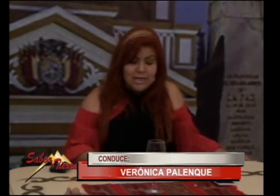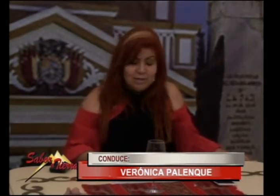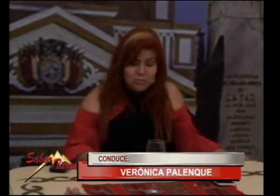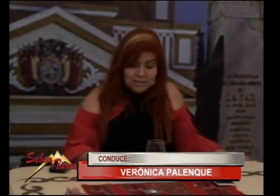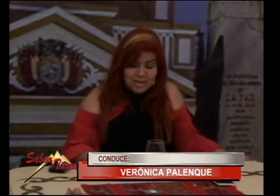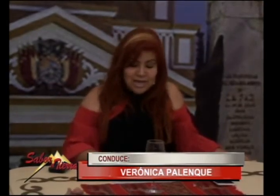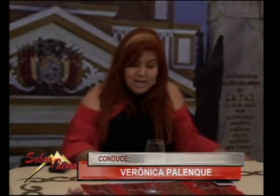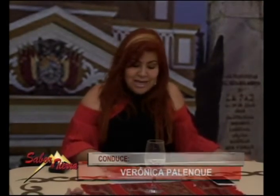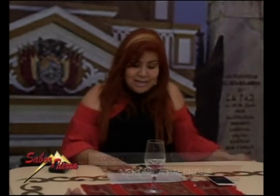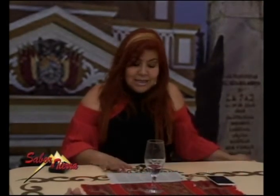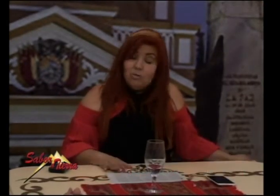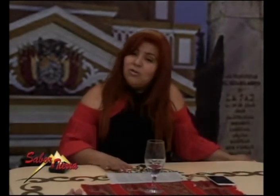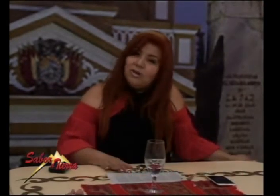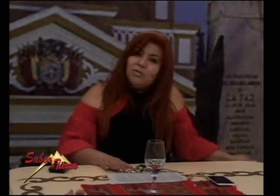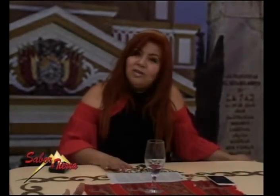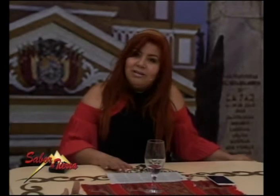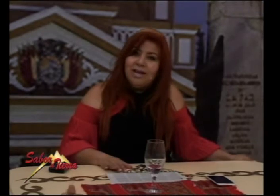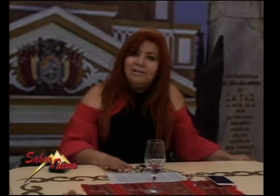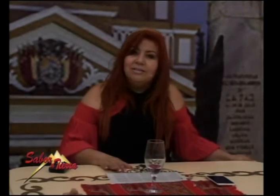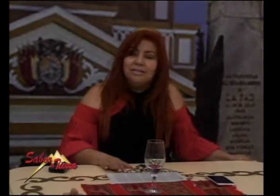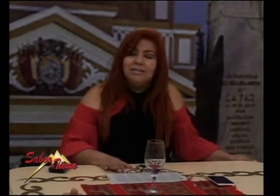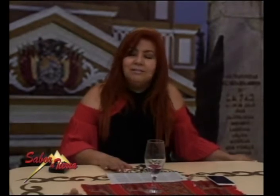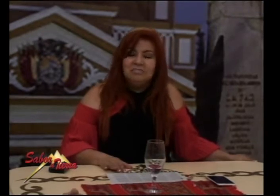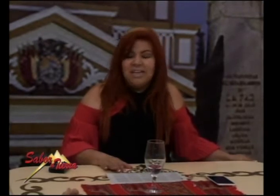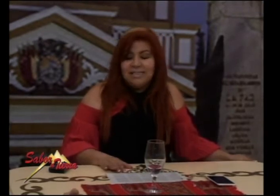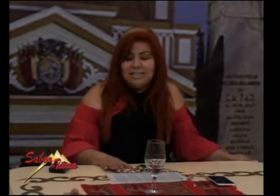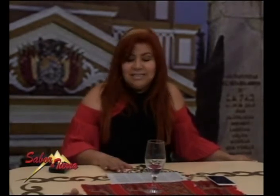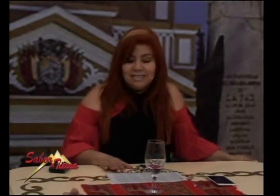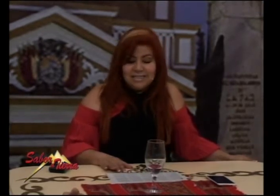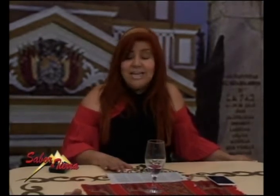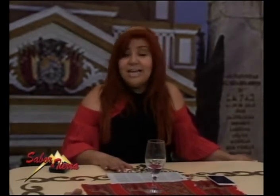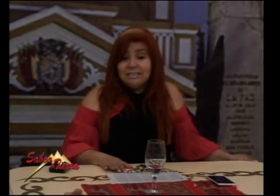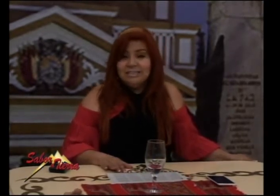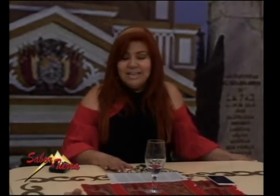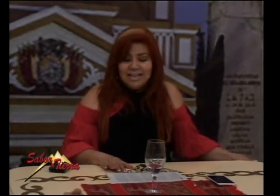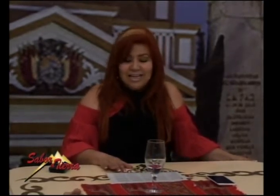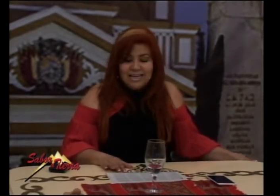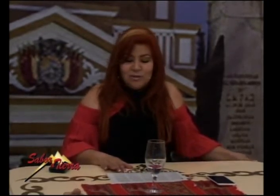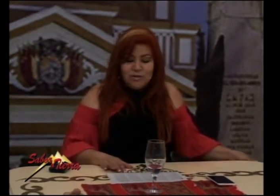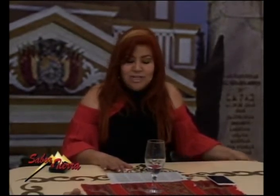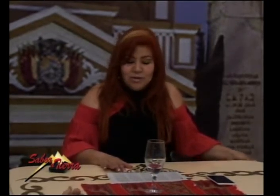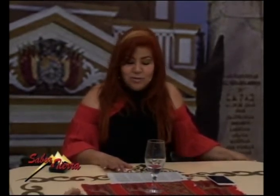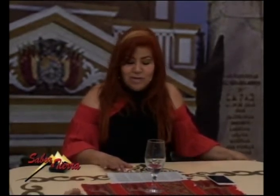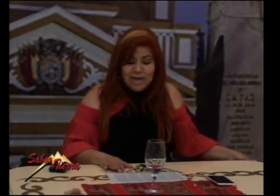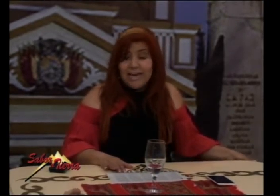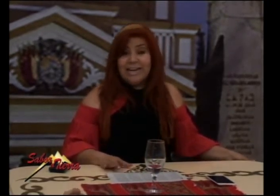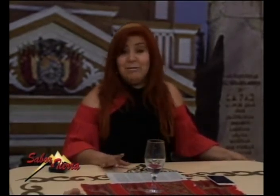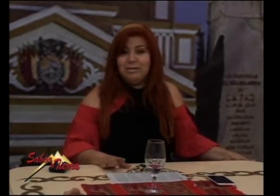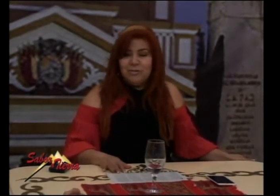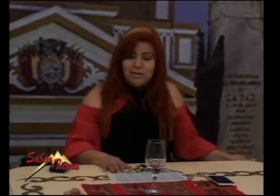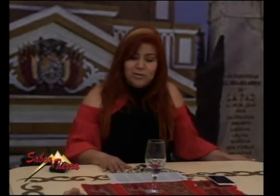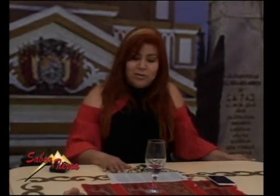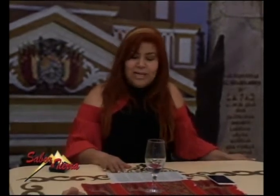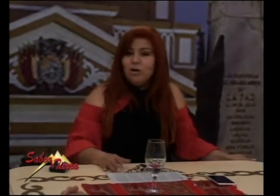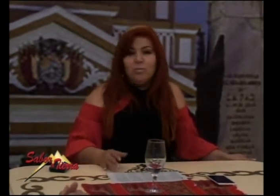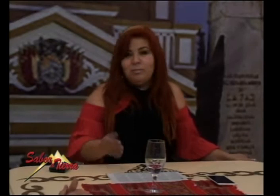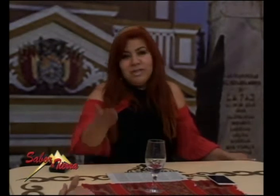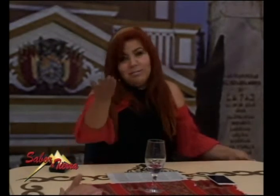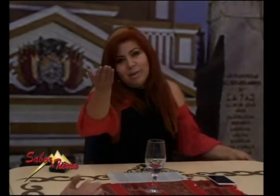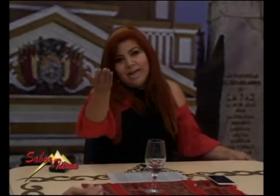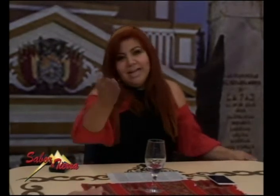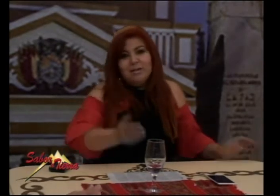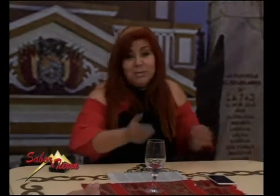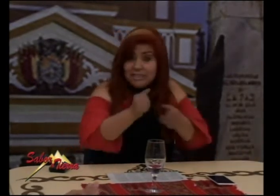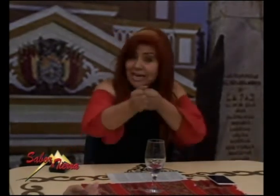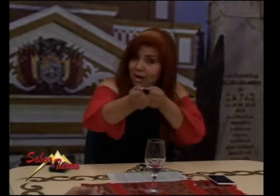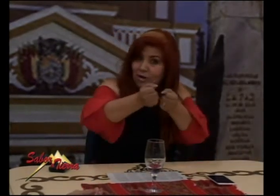esas criaturas. Hace algunos años atrás, serán 10, Esos niños ya, en carnaval sobre todo, ya no me